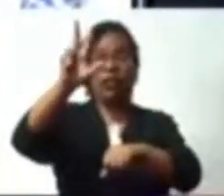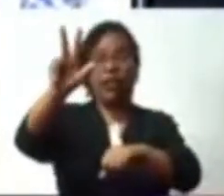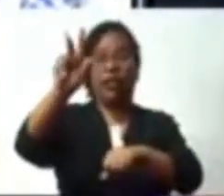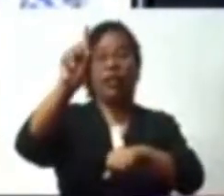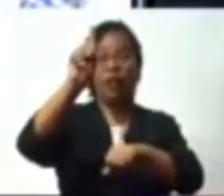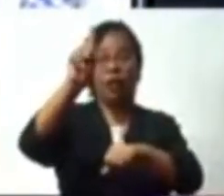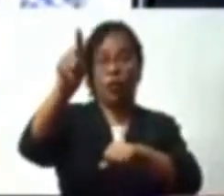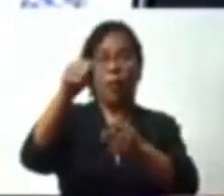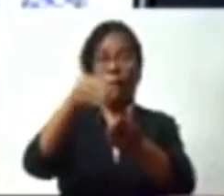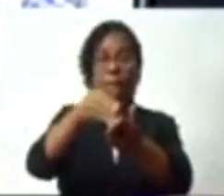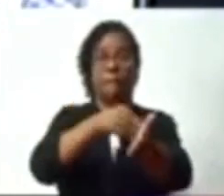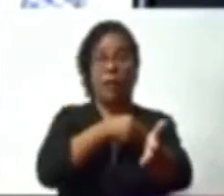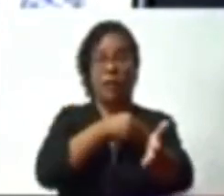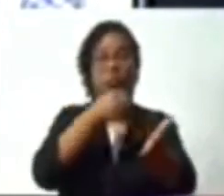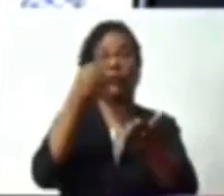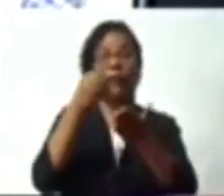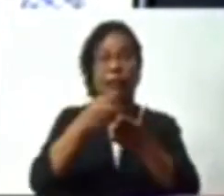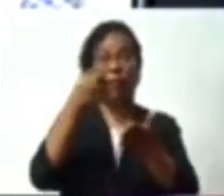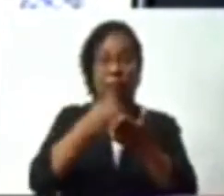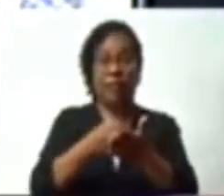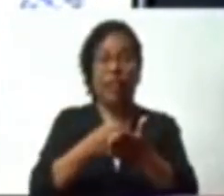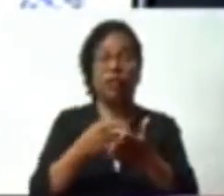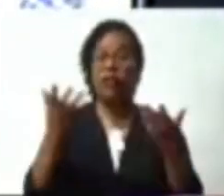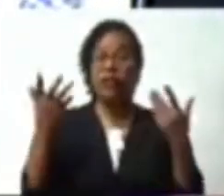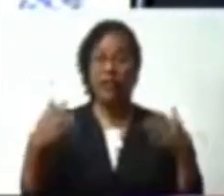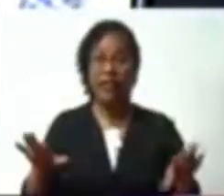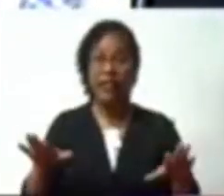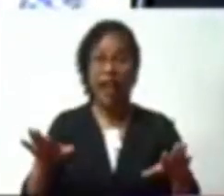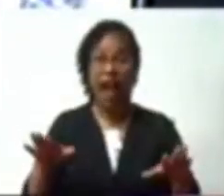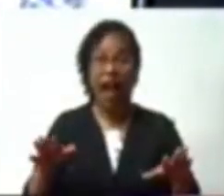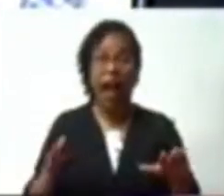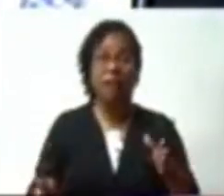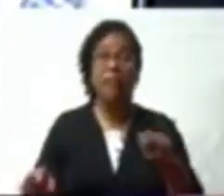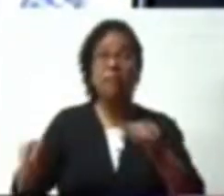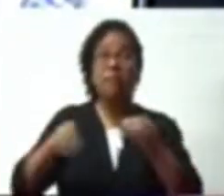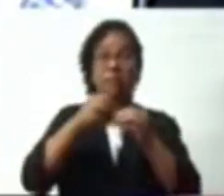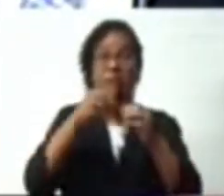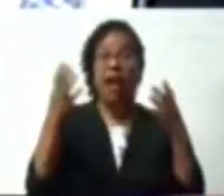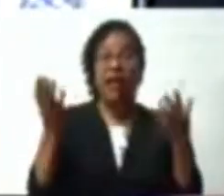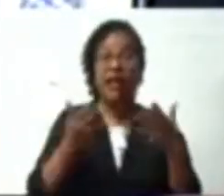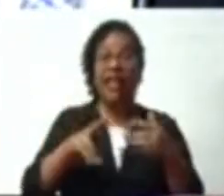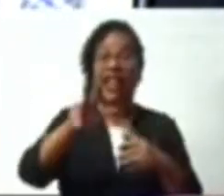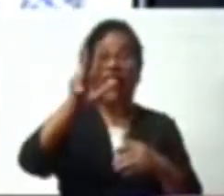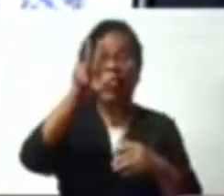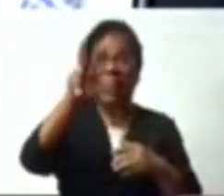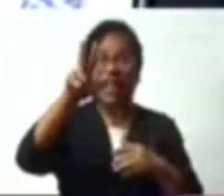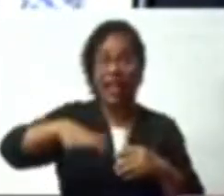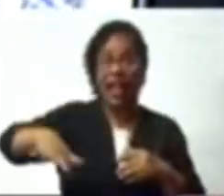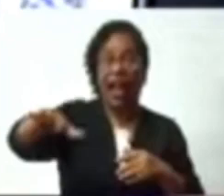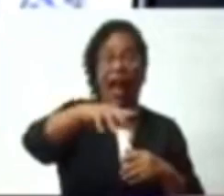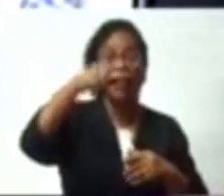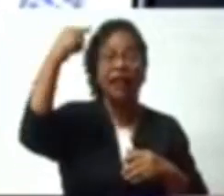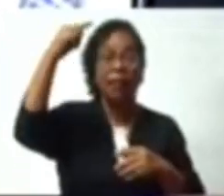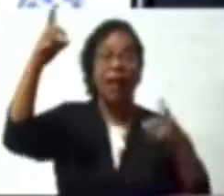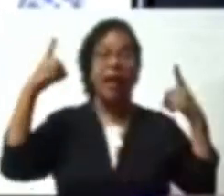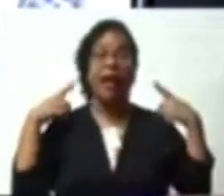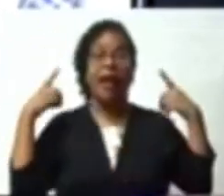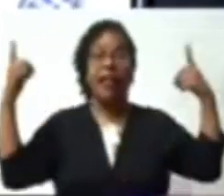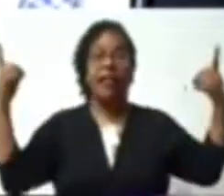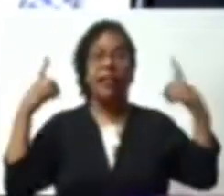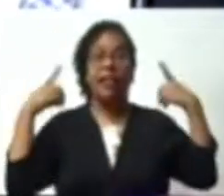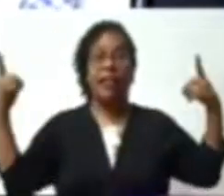están restaurados, listos para ser inaugurados en las próximas semanas, con un valor de